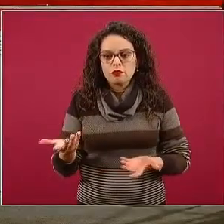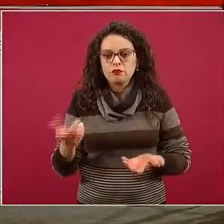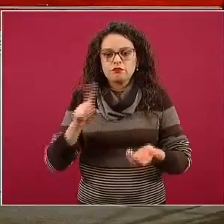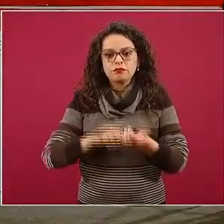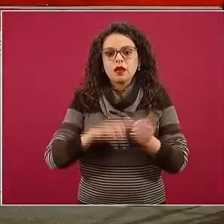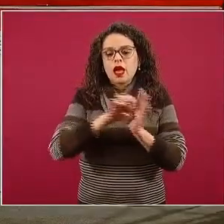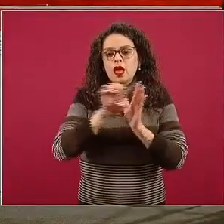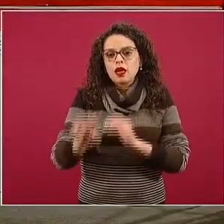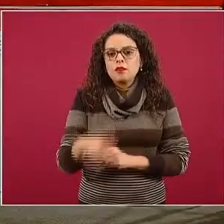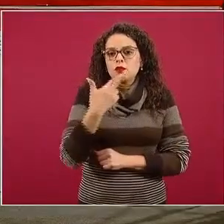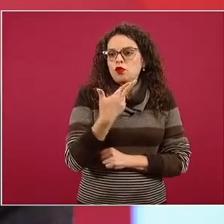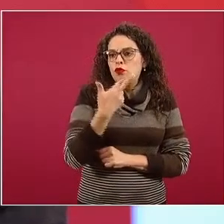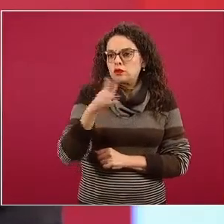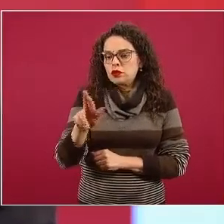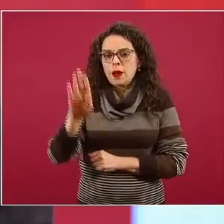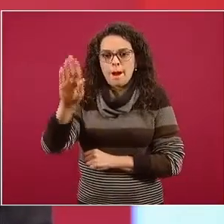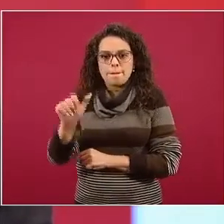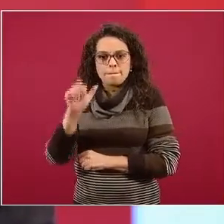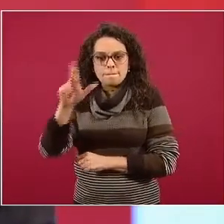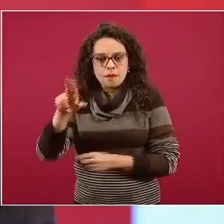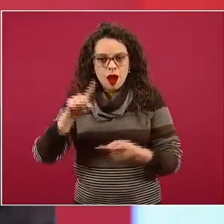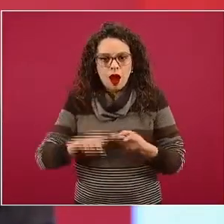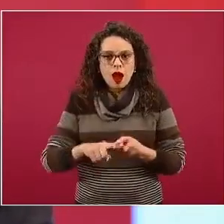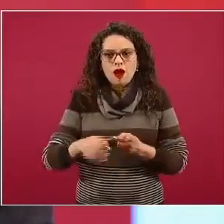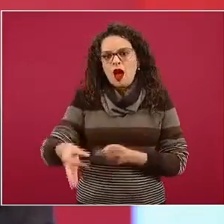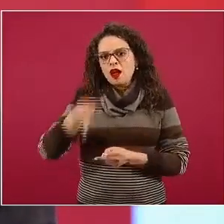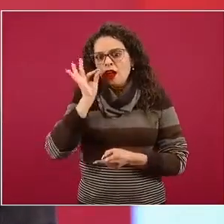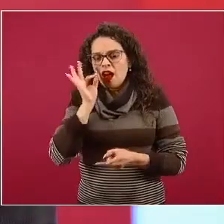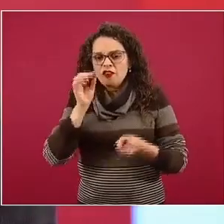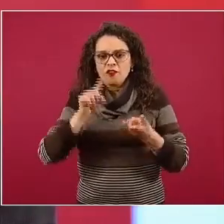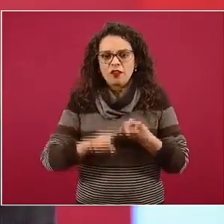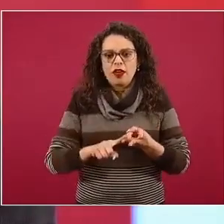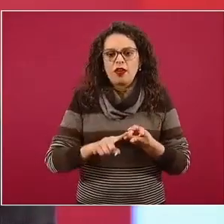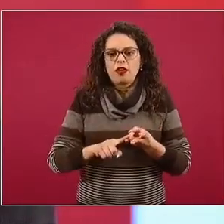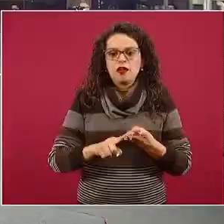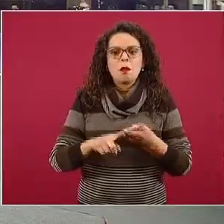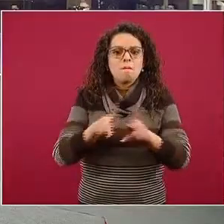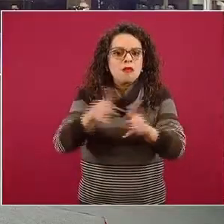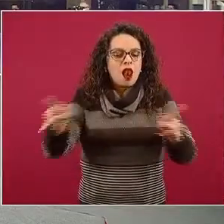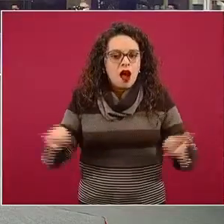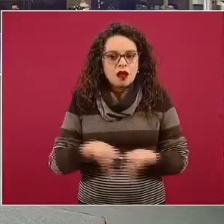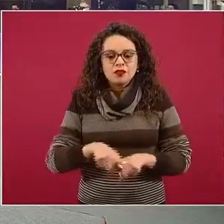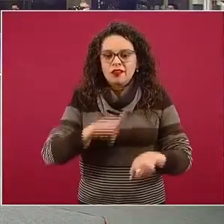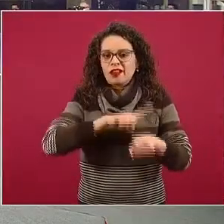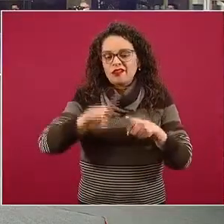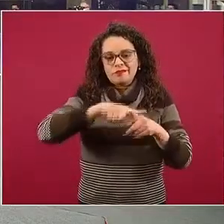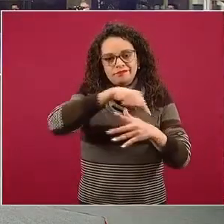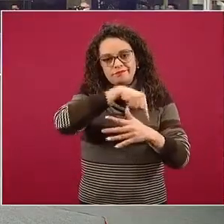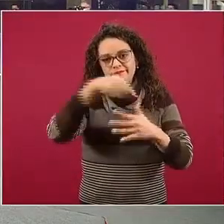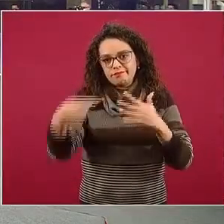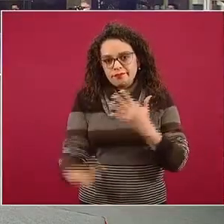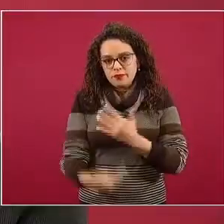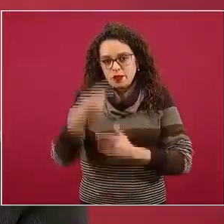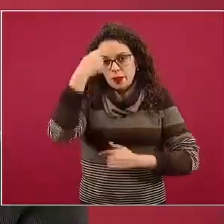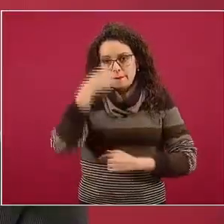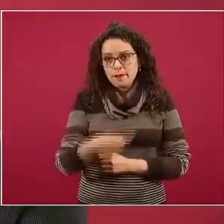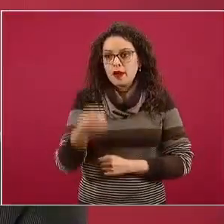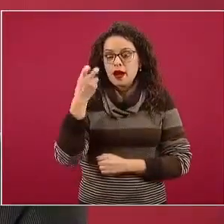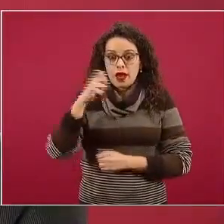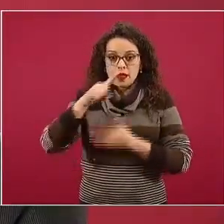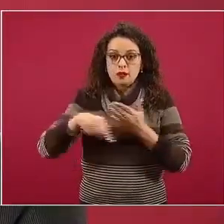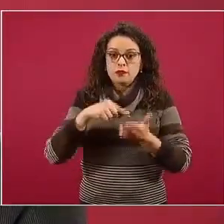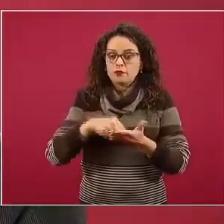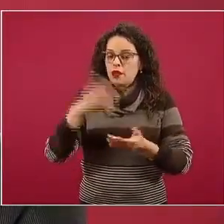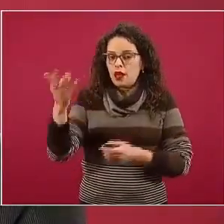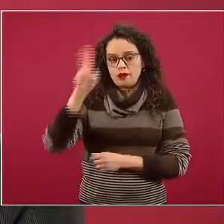como restaurantes, bares, cafeterías, centros comerciales, etcétera, para que no exista este lugar a